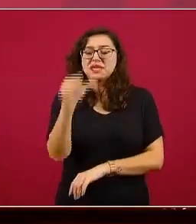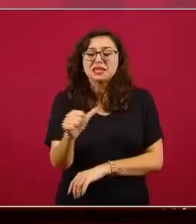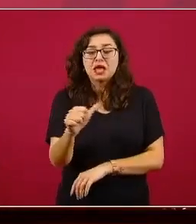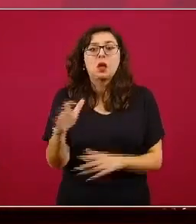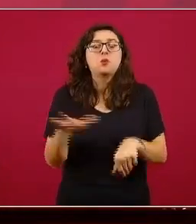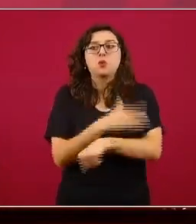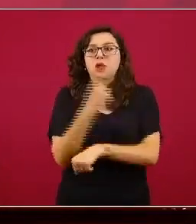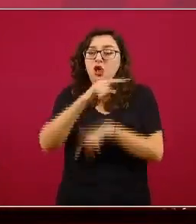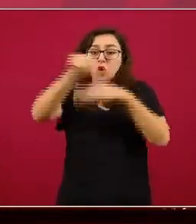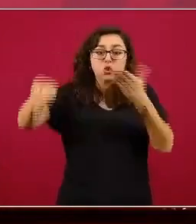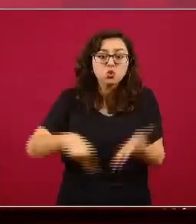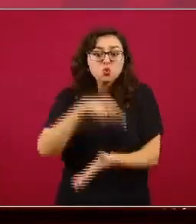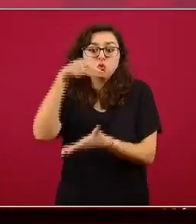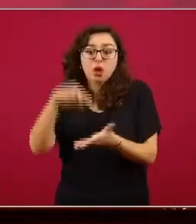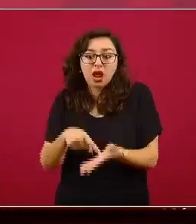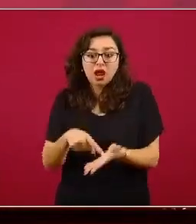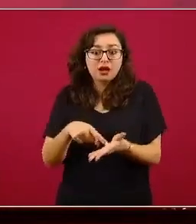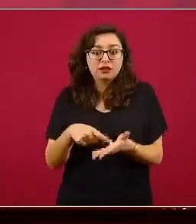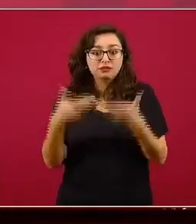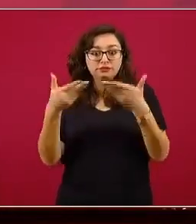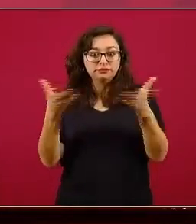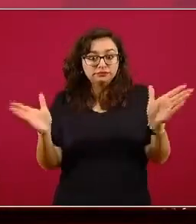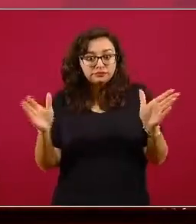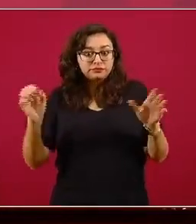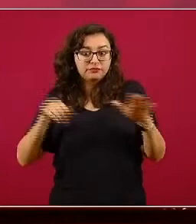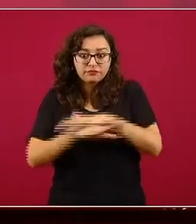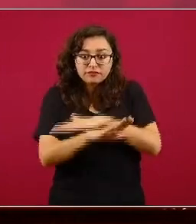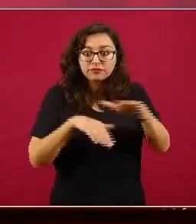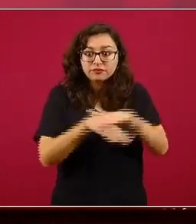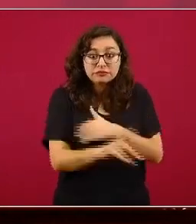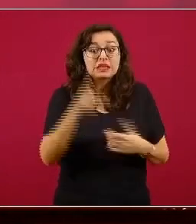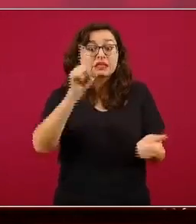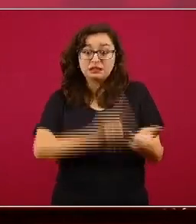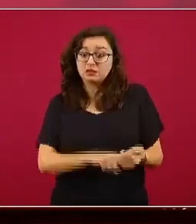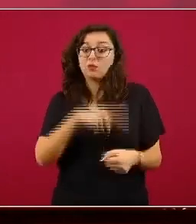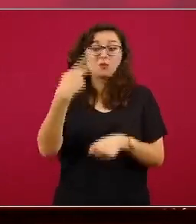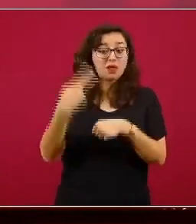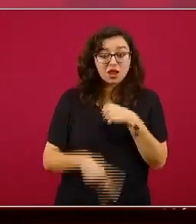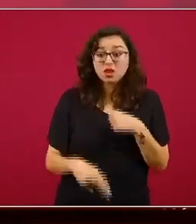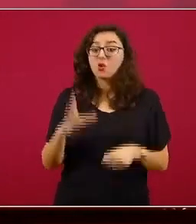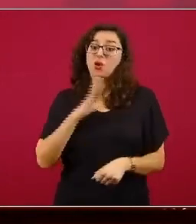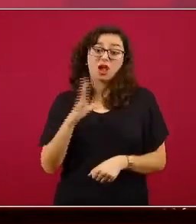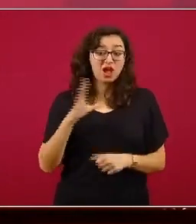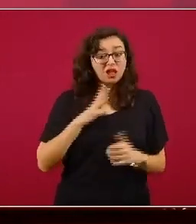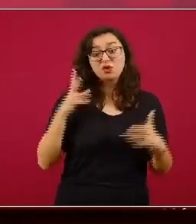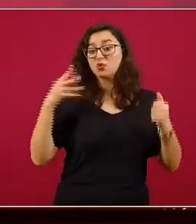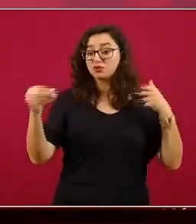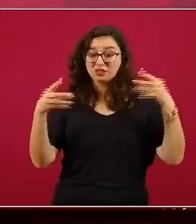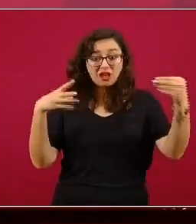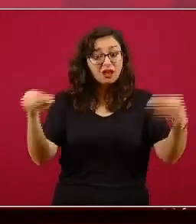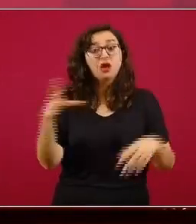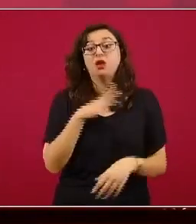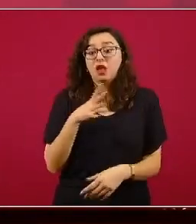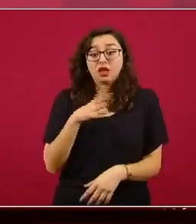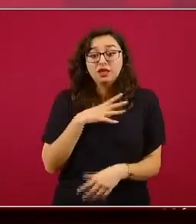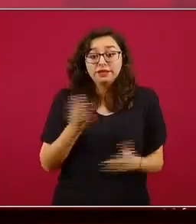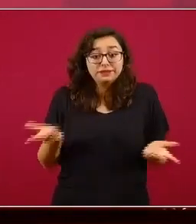espacios públicos cerrados siguen siendo una zona de riesgo de transmisión del COVID.